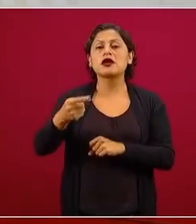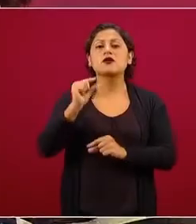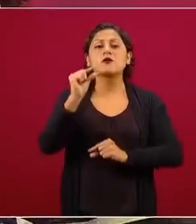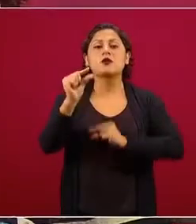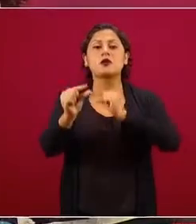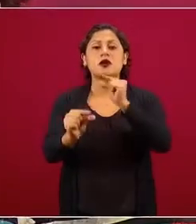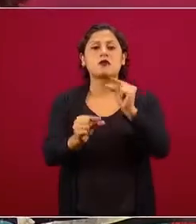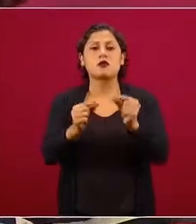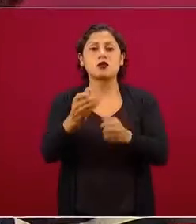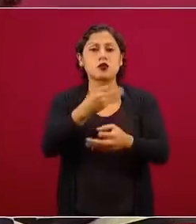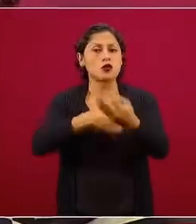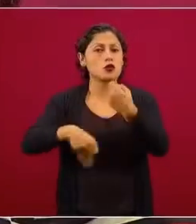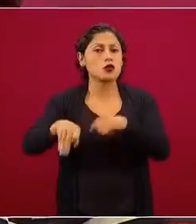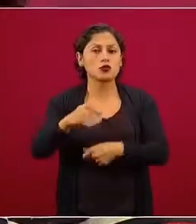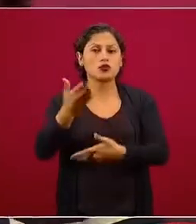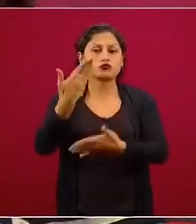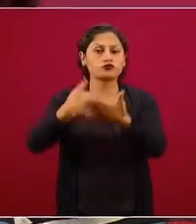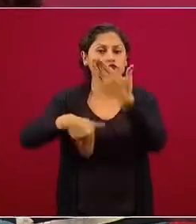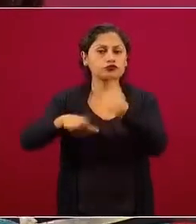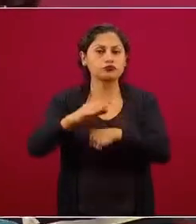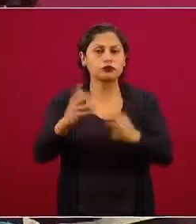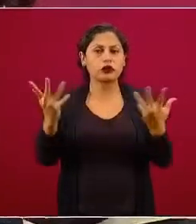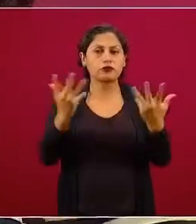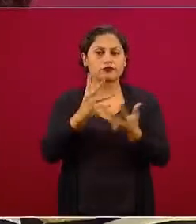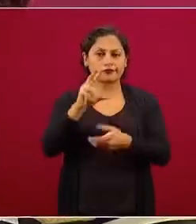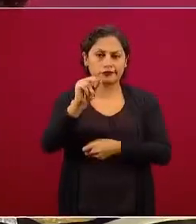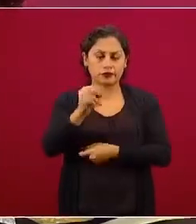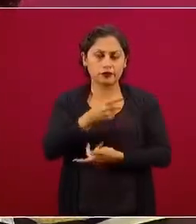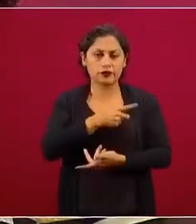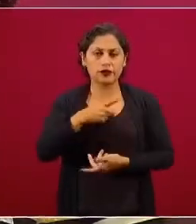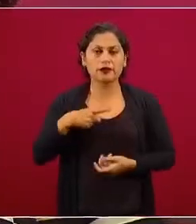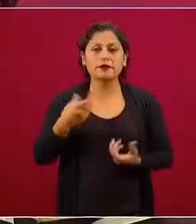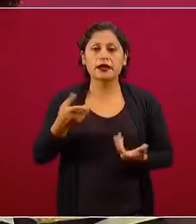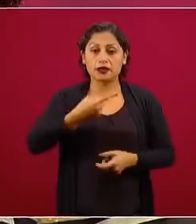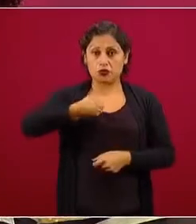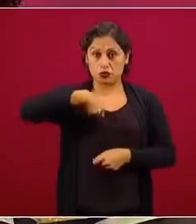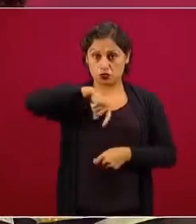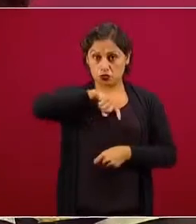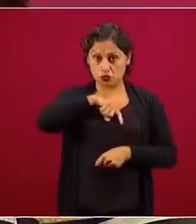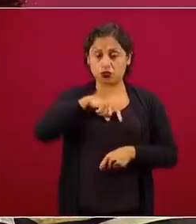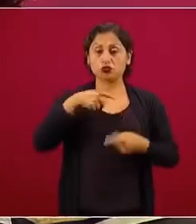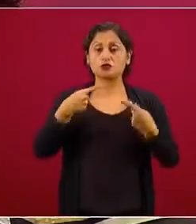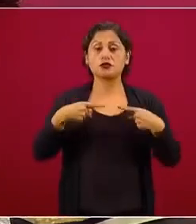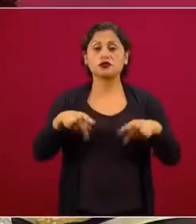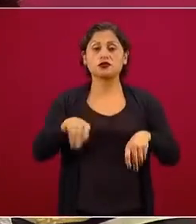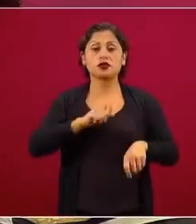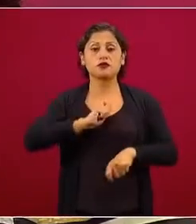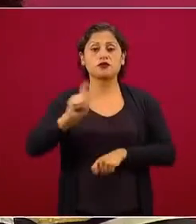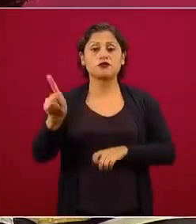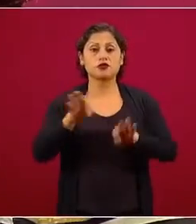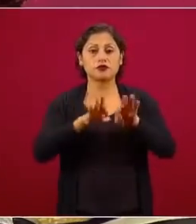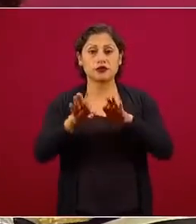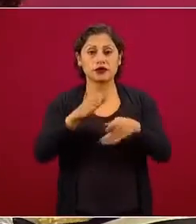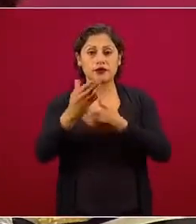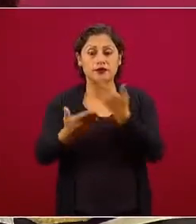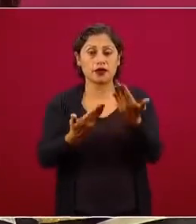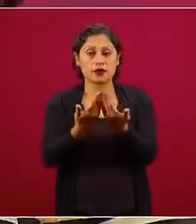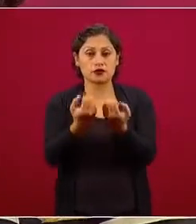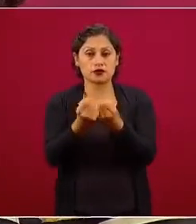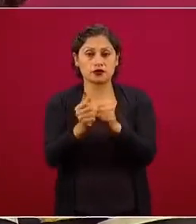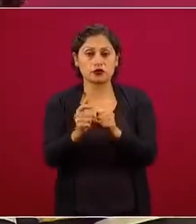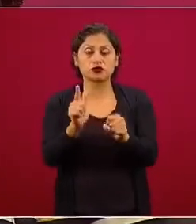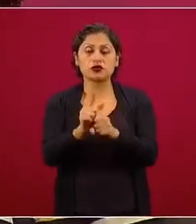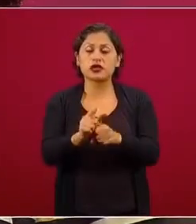paralizarnos. Para las y los trabajadores sociales, nos es muy importante dar a conocer